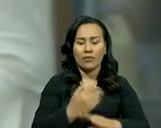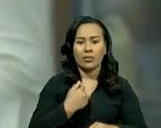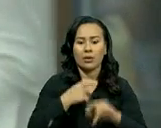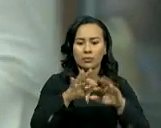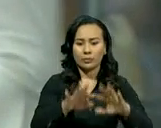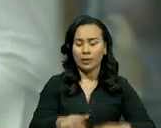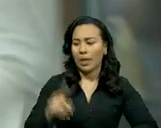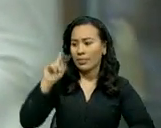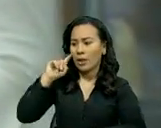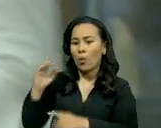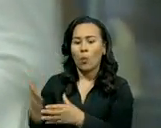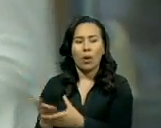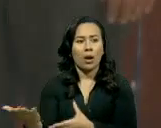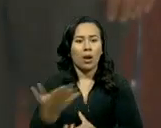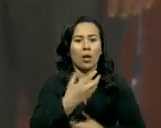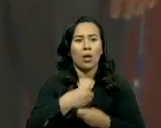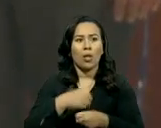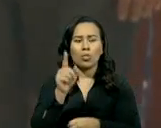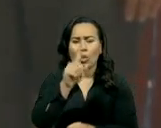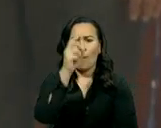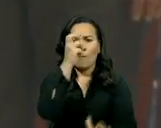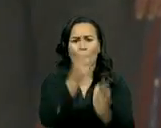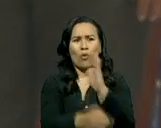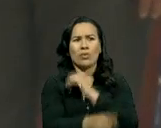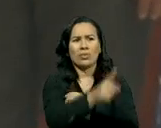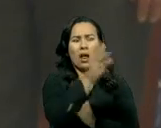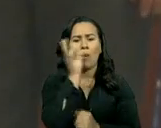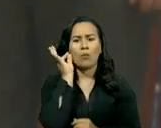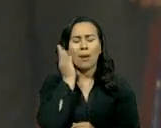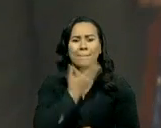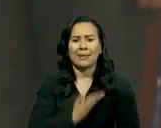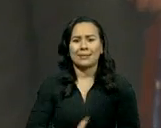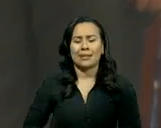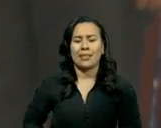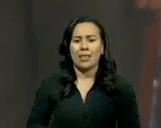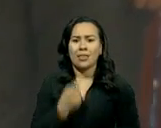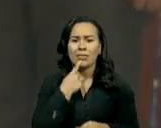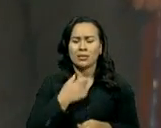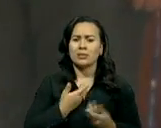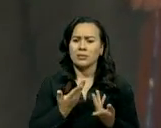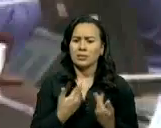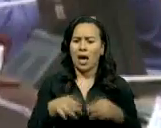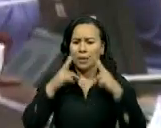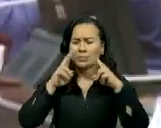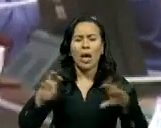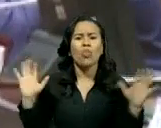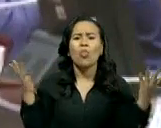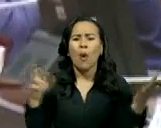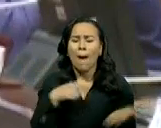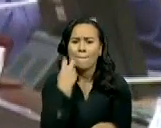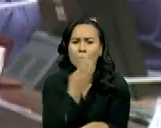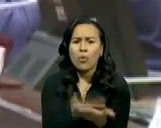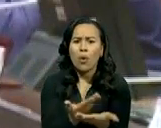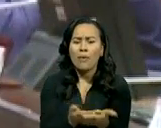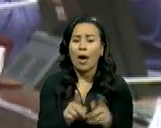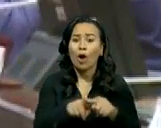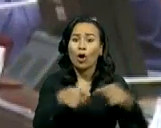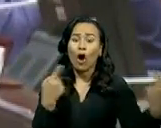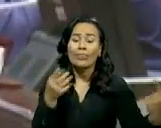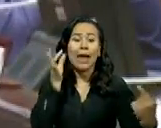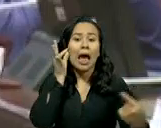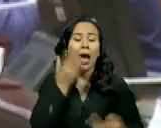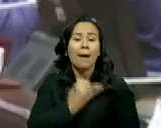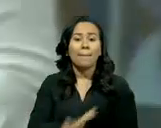que recomendaba no sancionar a la presidenta de la Asamblea. Decía que tras el análisis no se encontraron argumentos legales para dar paso